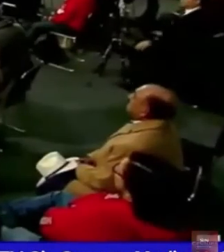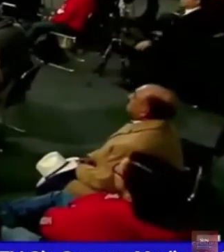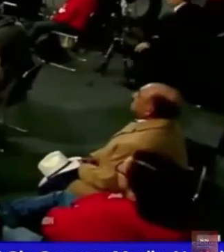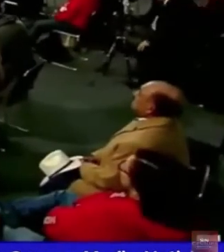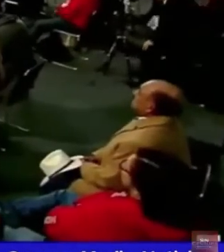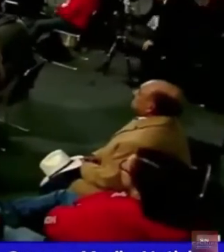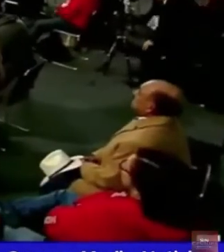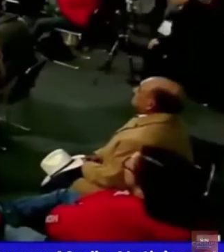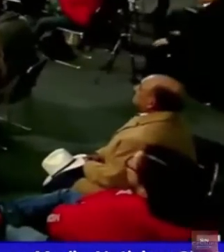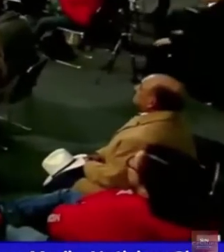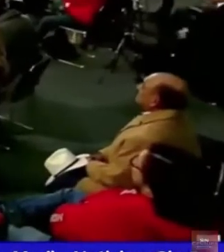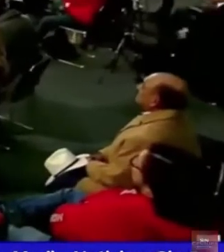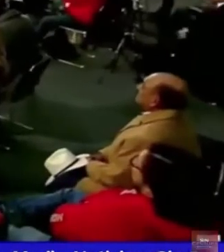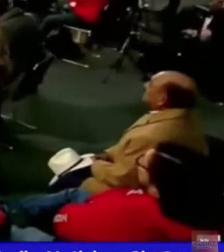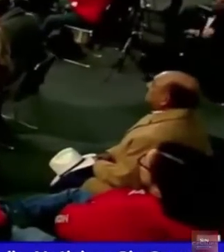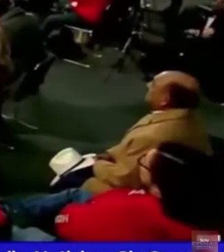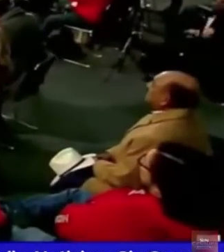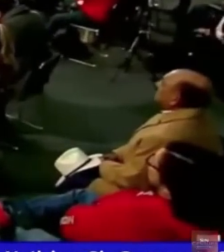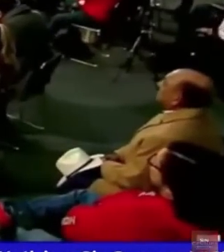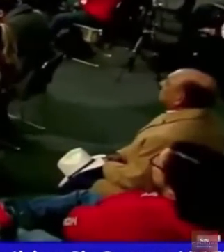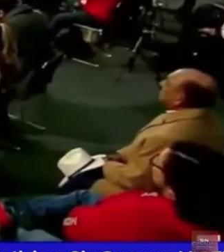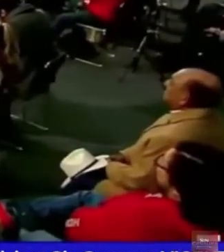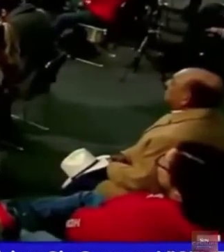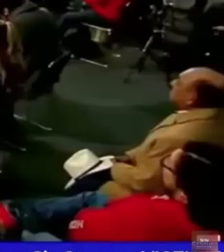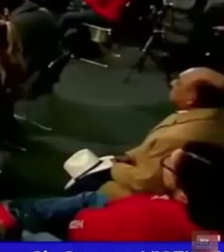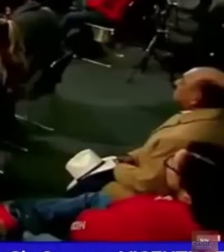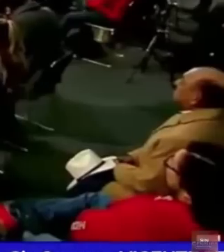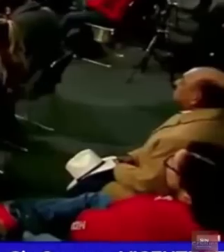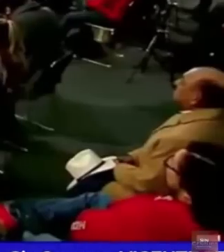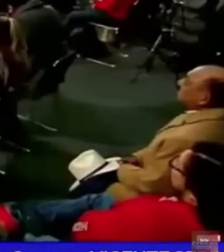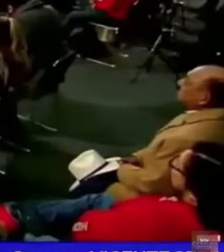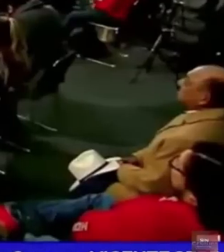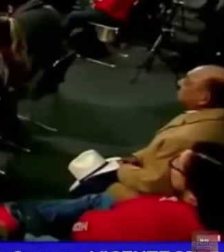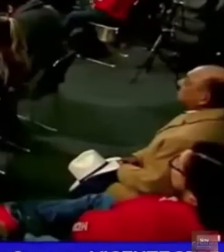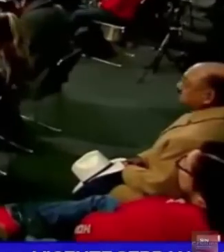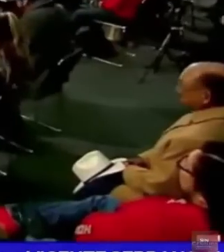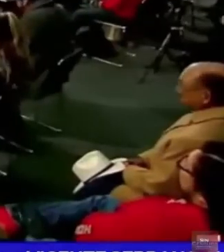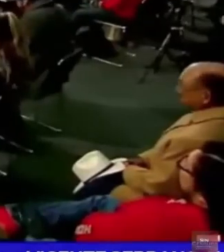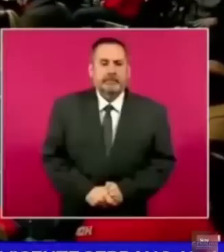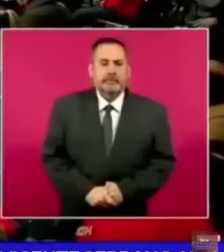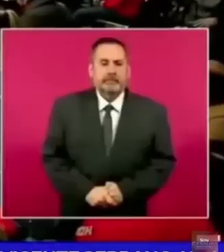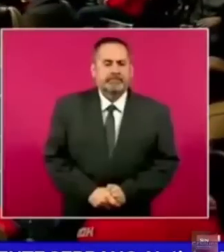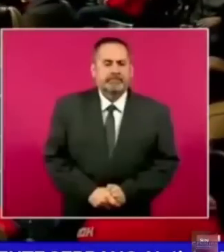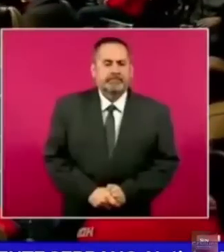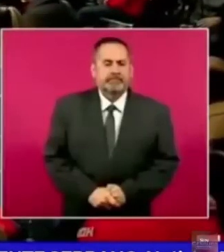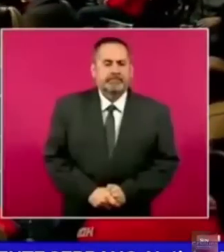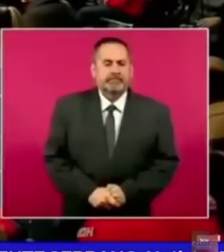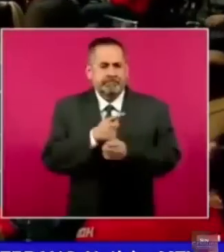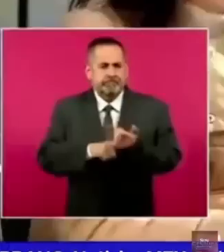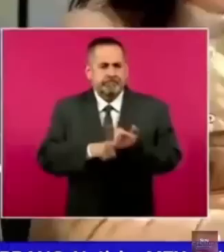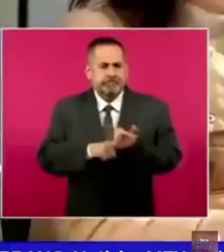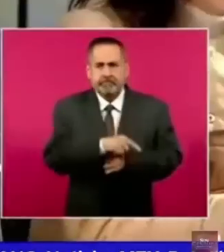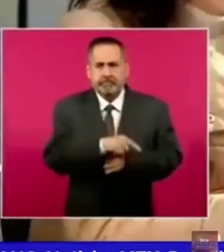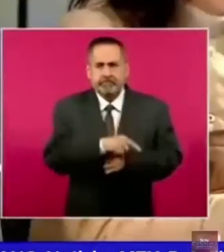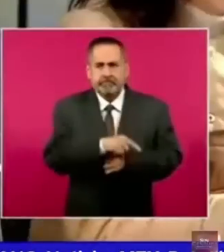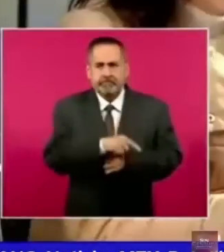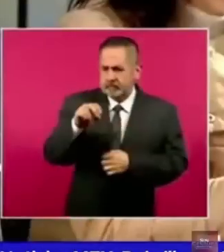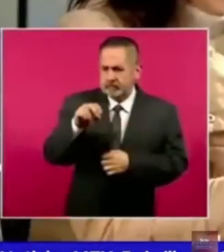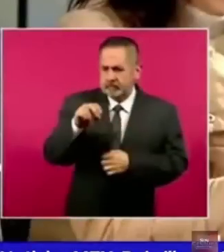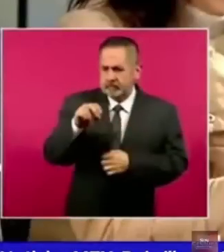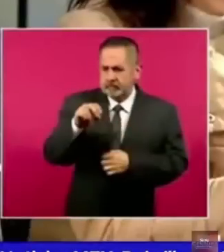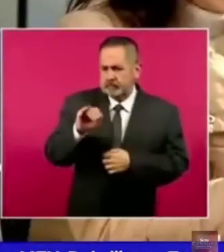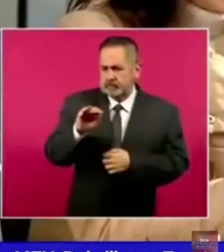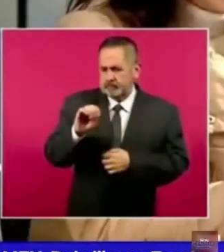adelantado. Y es que, pues, ¿qué ha pasado con la corrupción que había en Notimex? ¿Quién